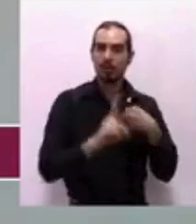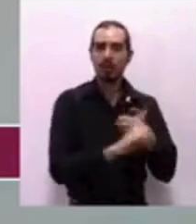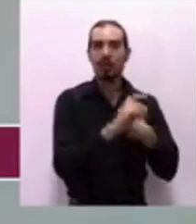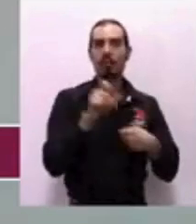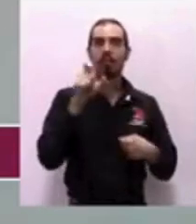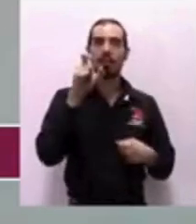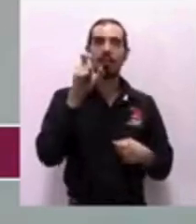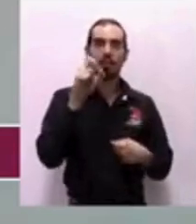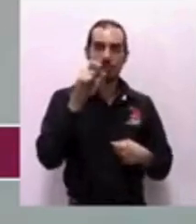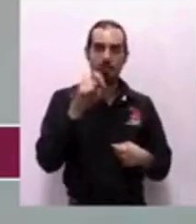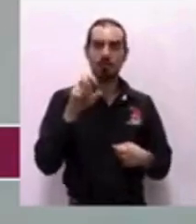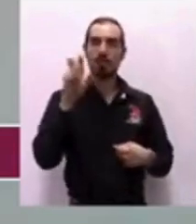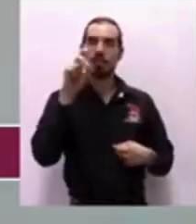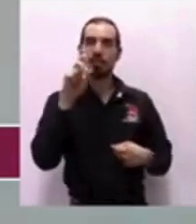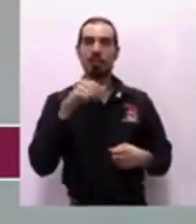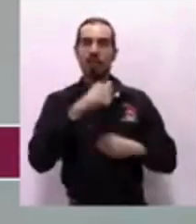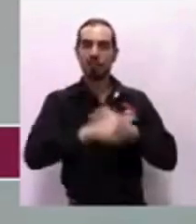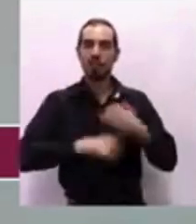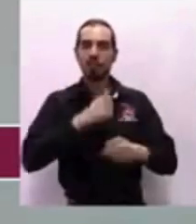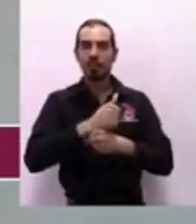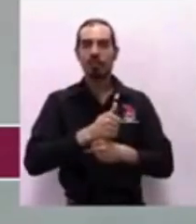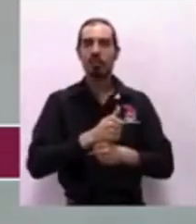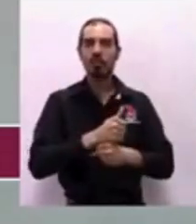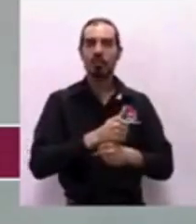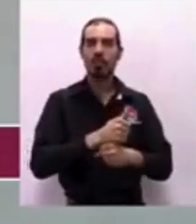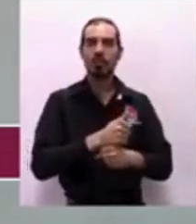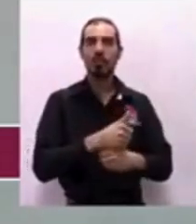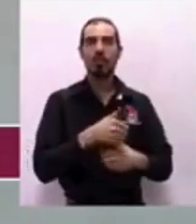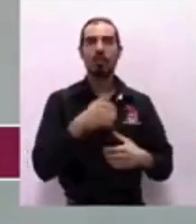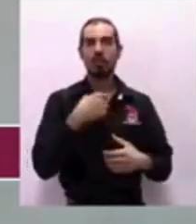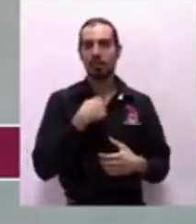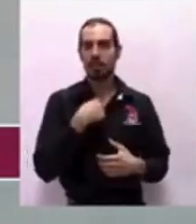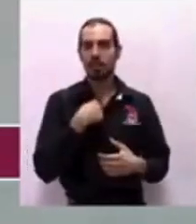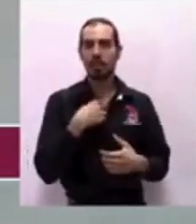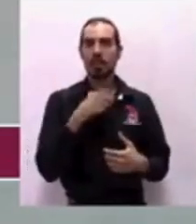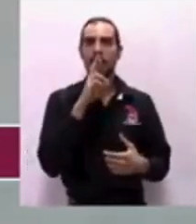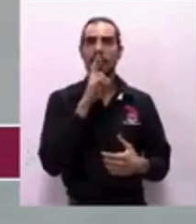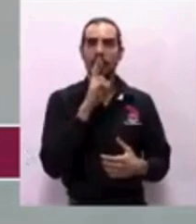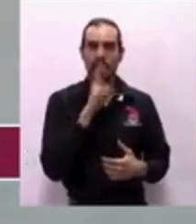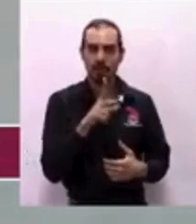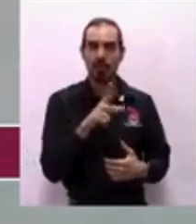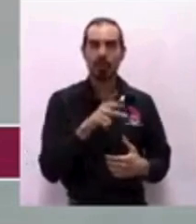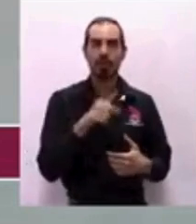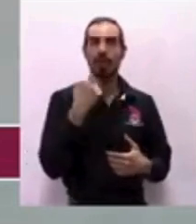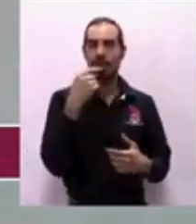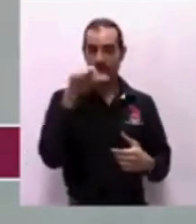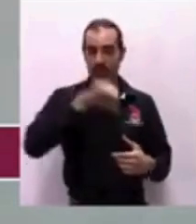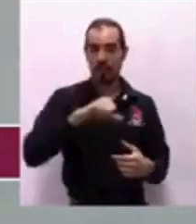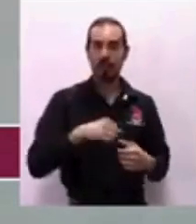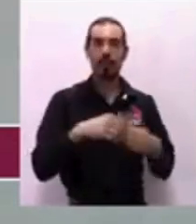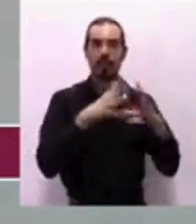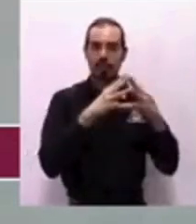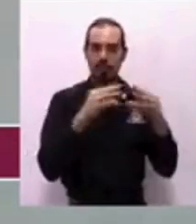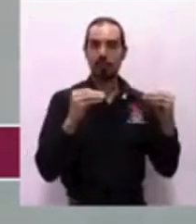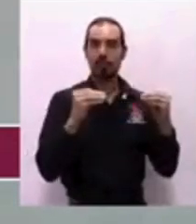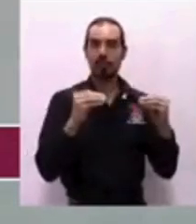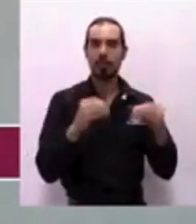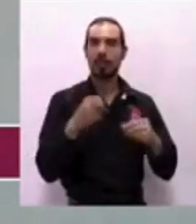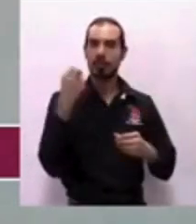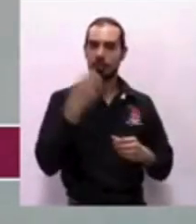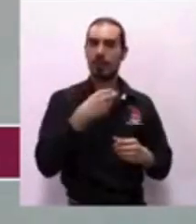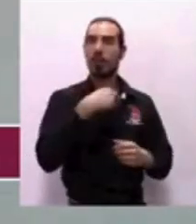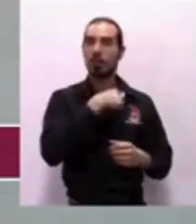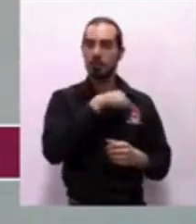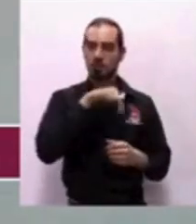30 años que ya se pueda resolver en este momento yo me quedo con la solución de problemas uno uno está aquí para resolver Y para eso